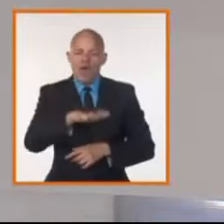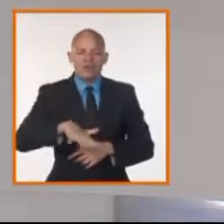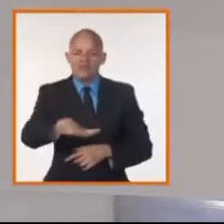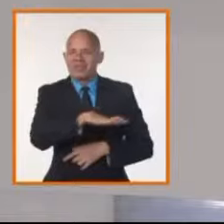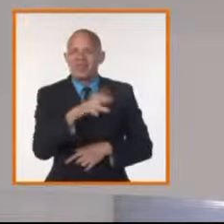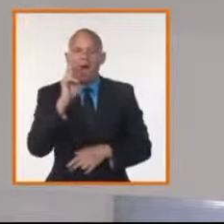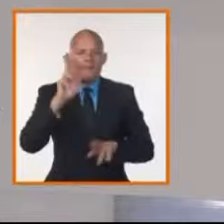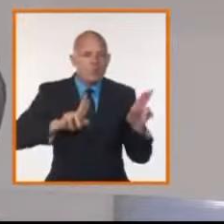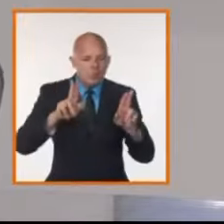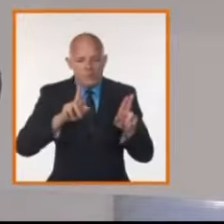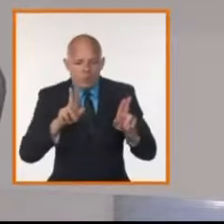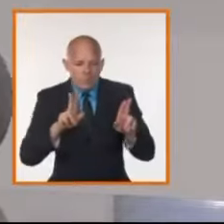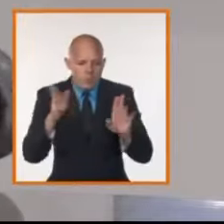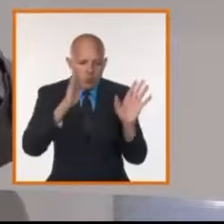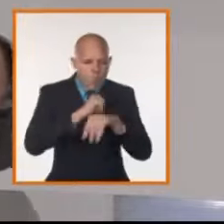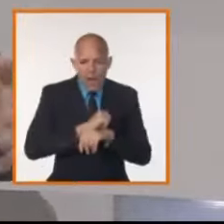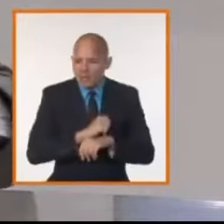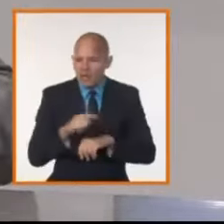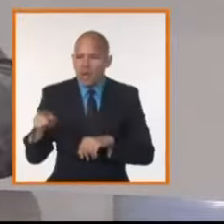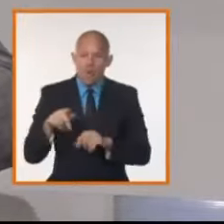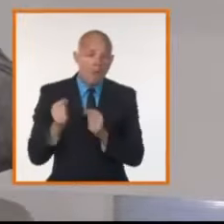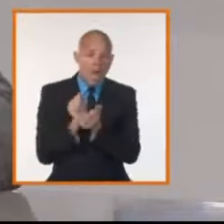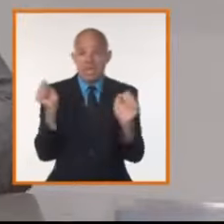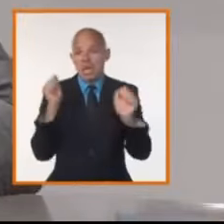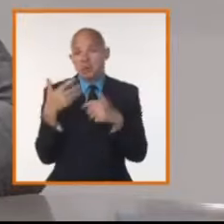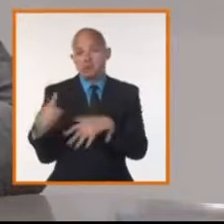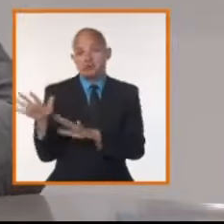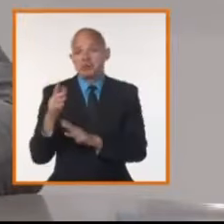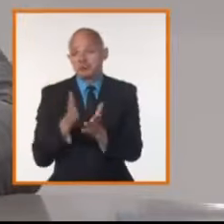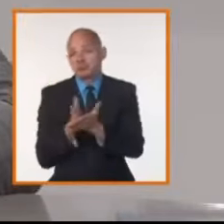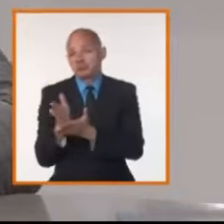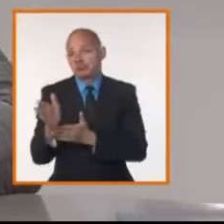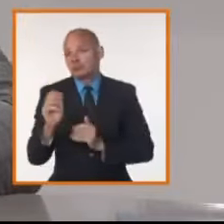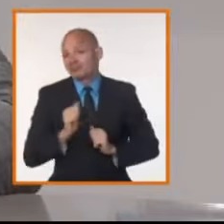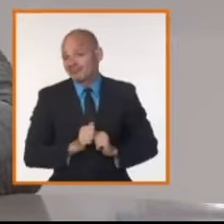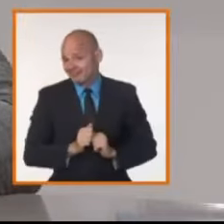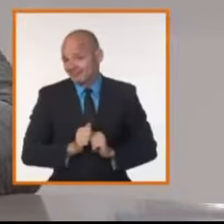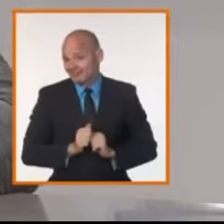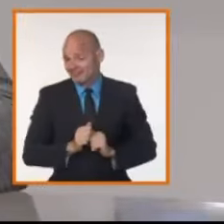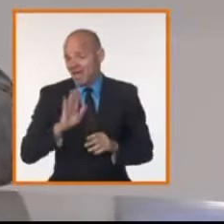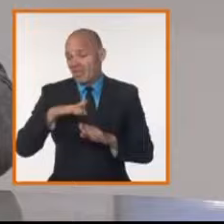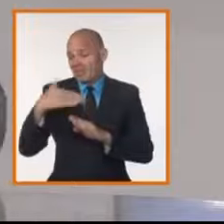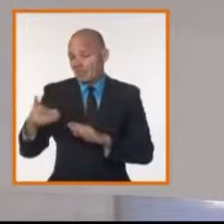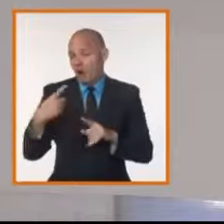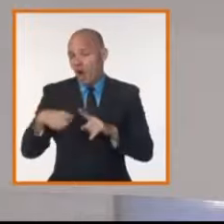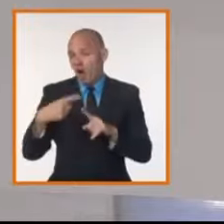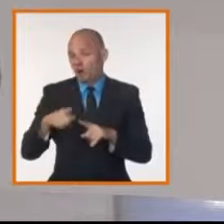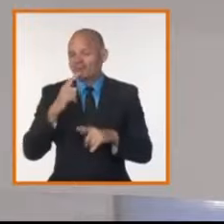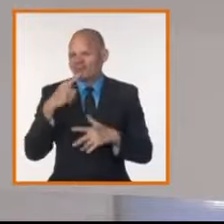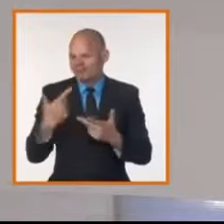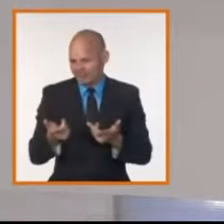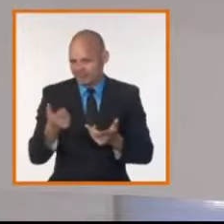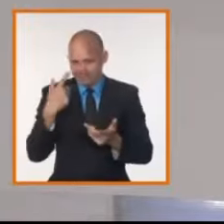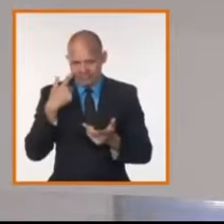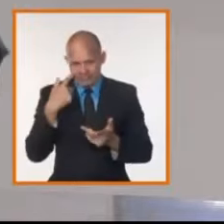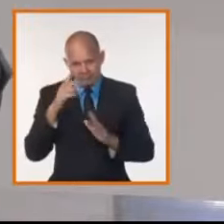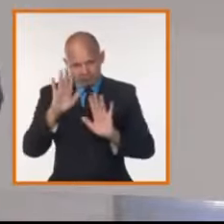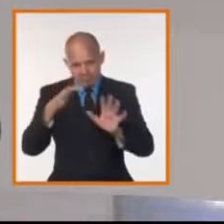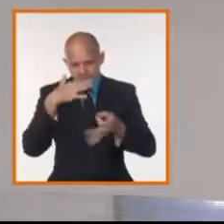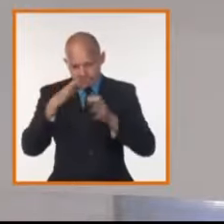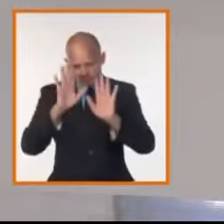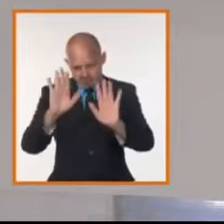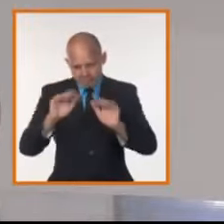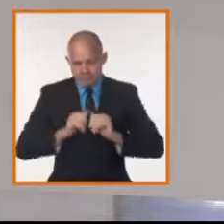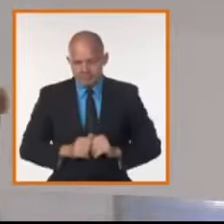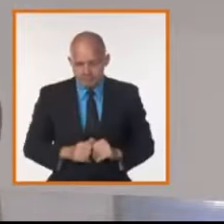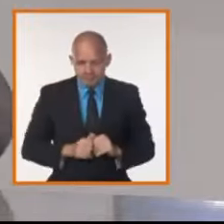y eso y segir con su carrera política y después también recibió por parte del Congreso un espaldarazo porque al final y es lo que quiero hablar esto tiene